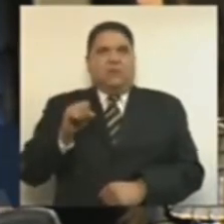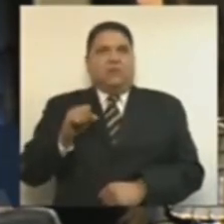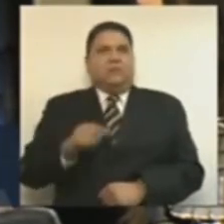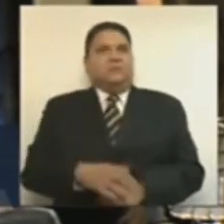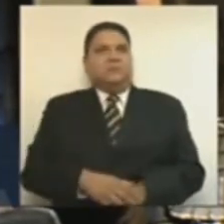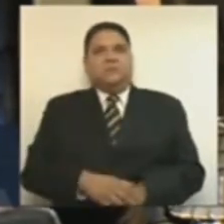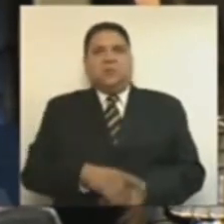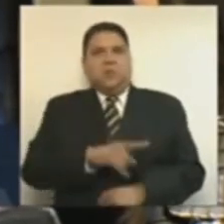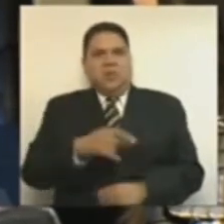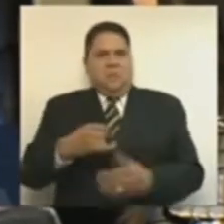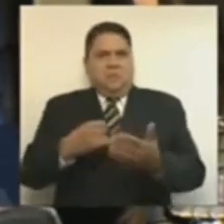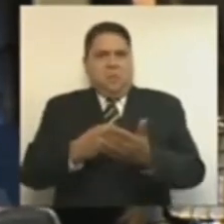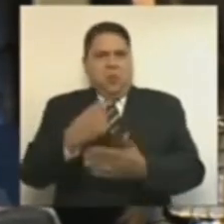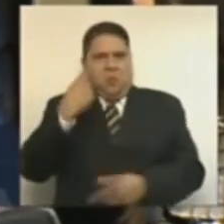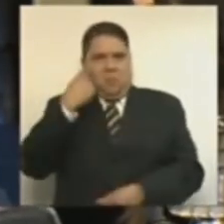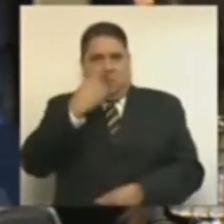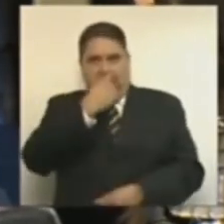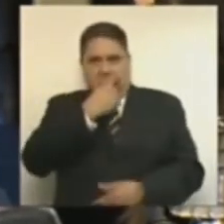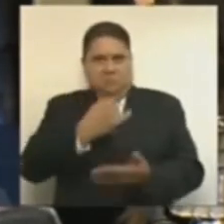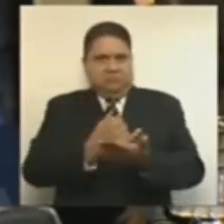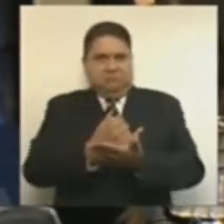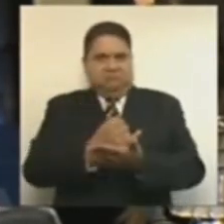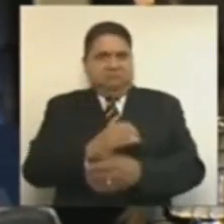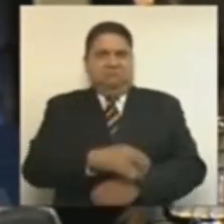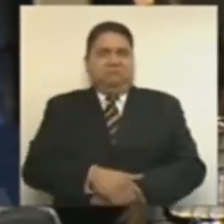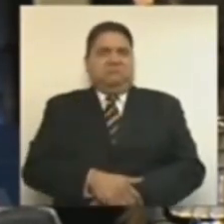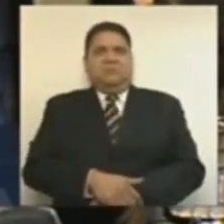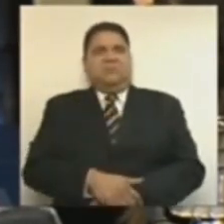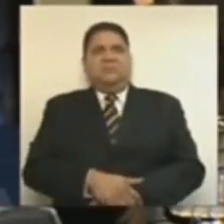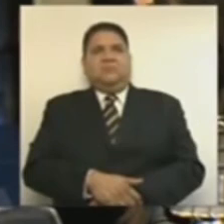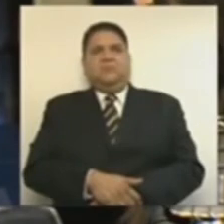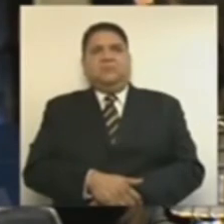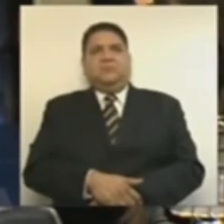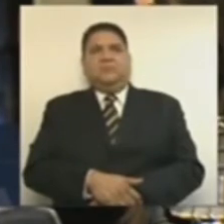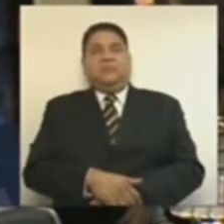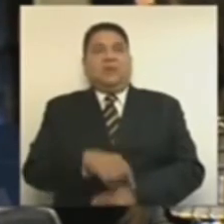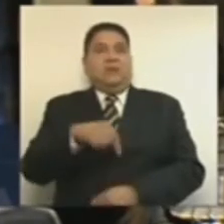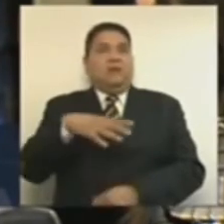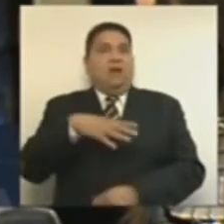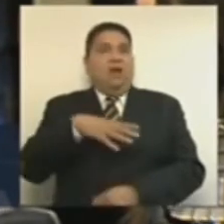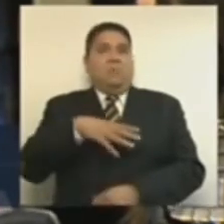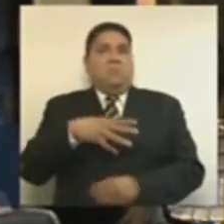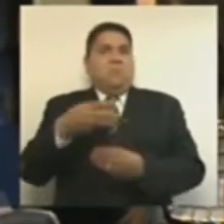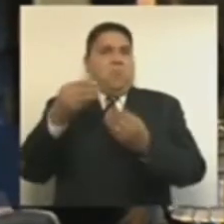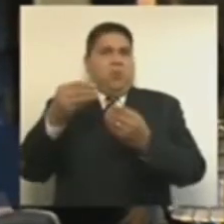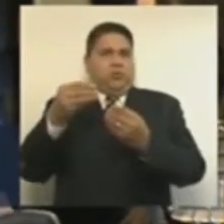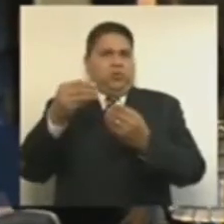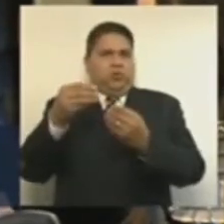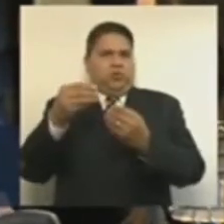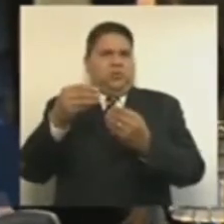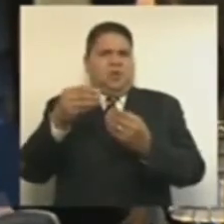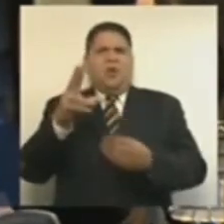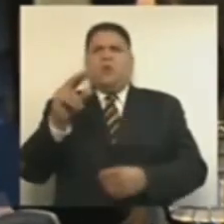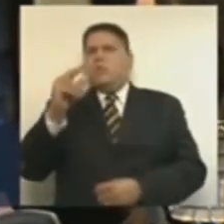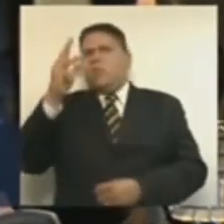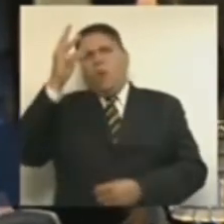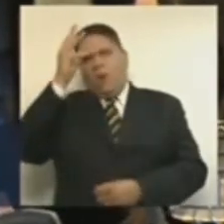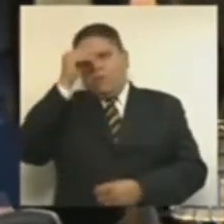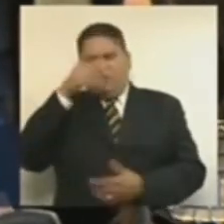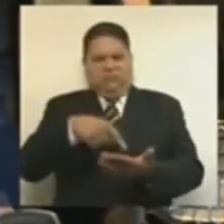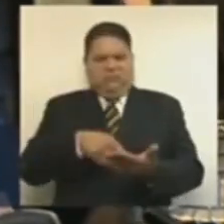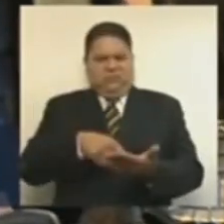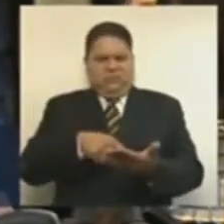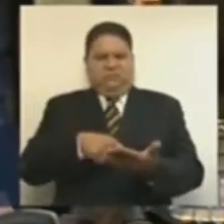ustedes, que aquí había muchos que no están o no estaban de acuerdo en votar a favor de este